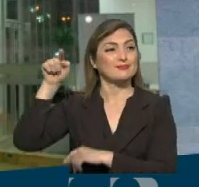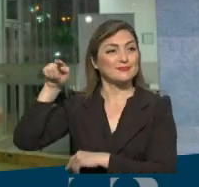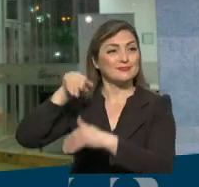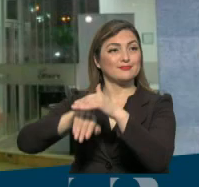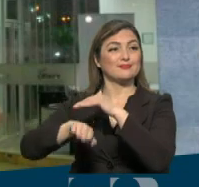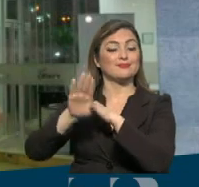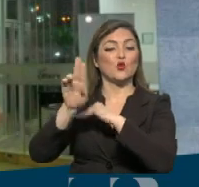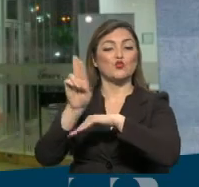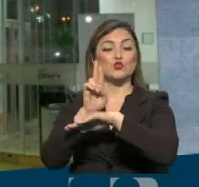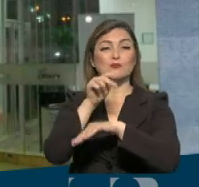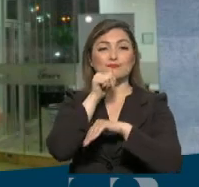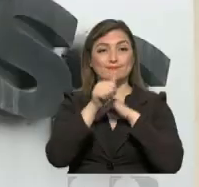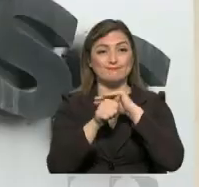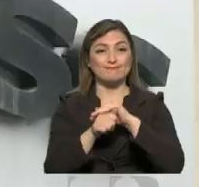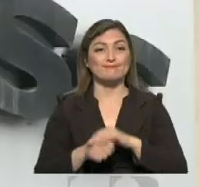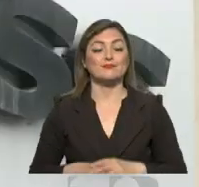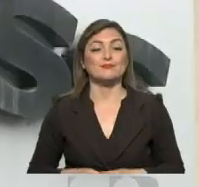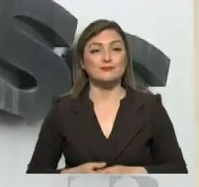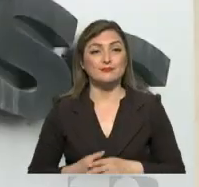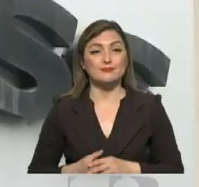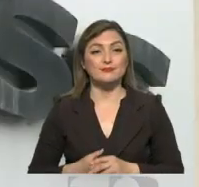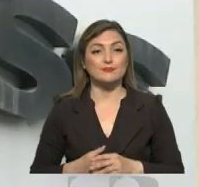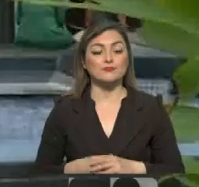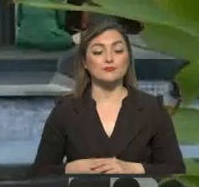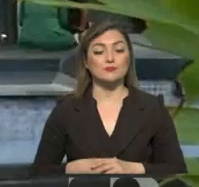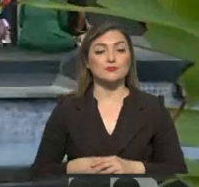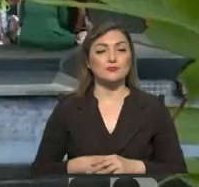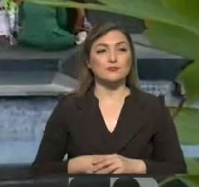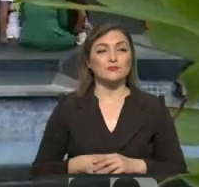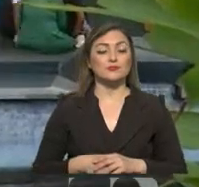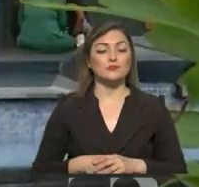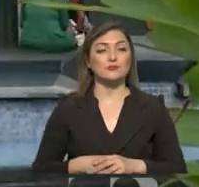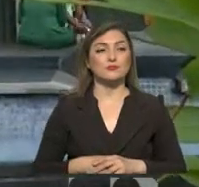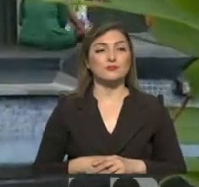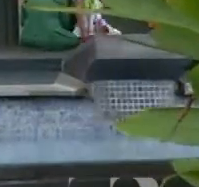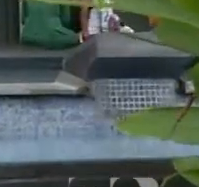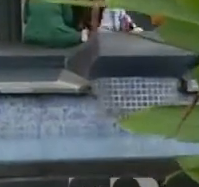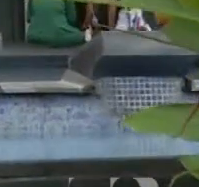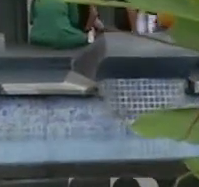ingresar con usuario y clave. En Quito, María Gracia Costa, 24 horas.